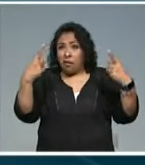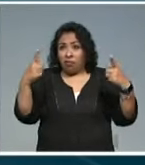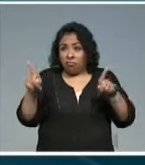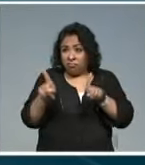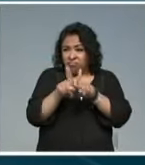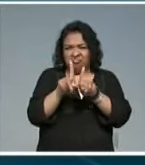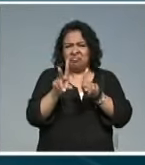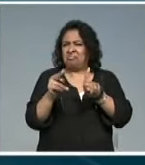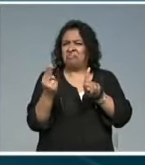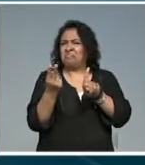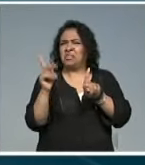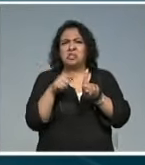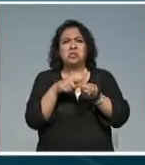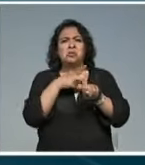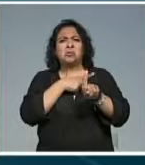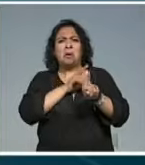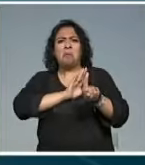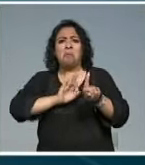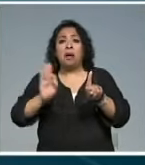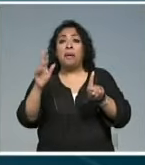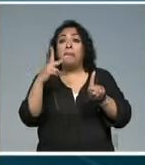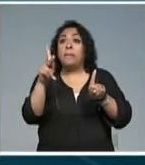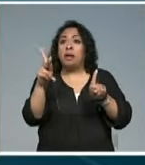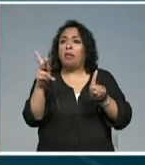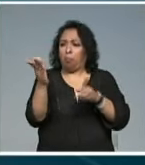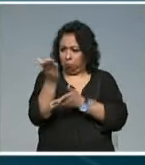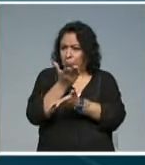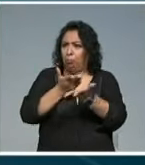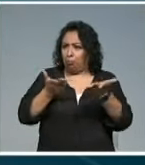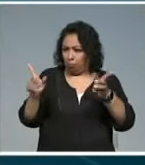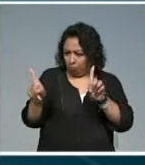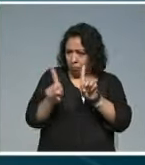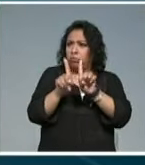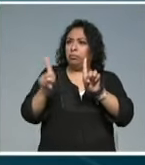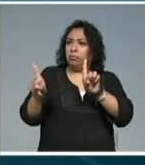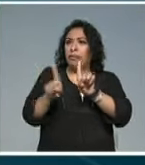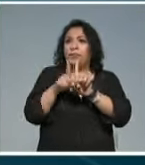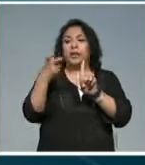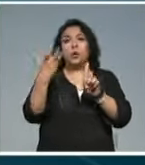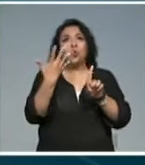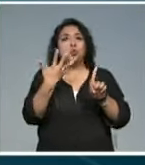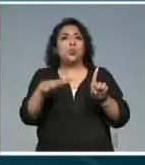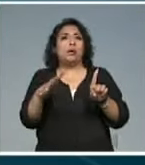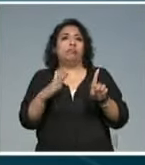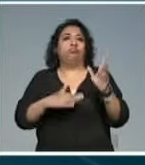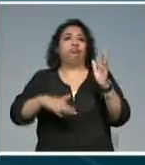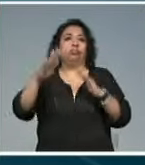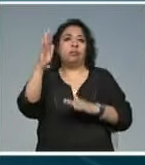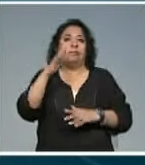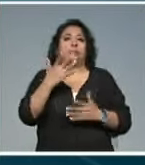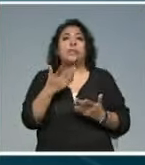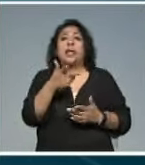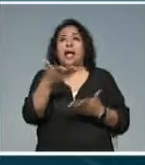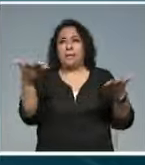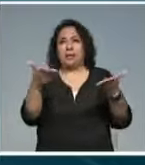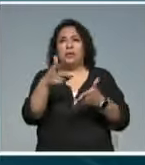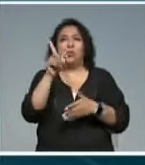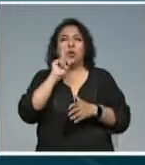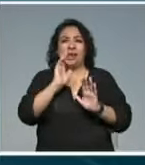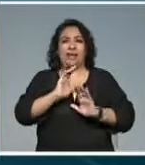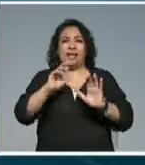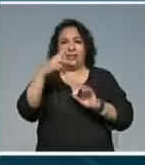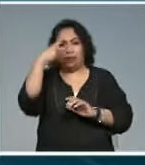nadie, pero lo comparte y eso lo hace más grande. En esta presentación, la